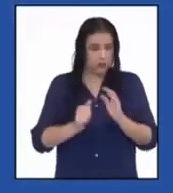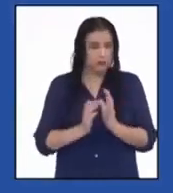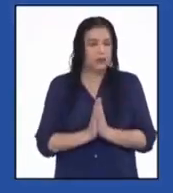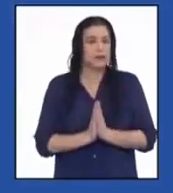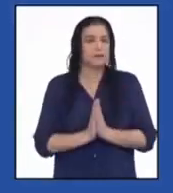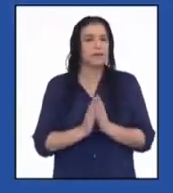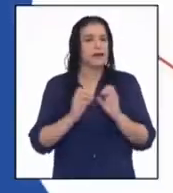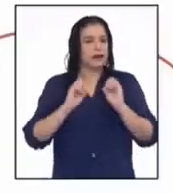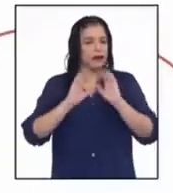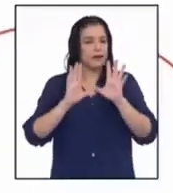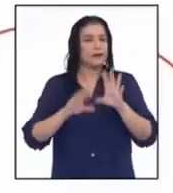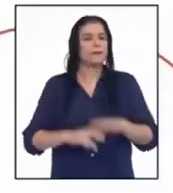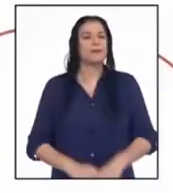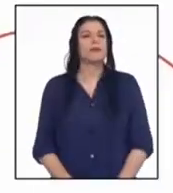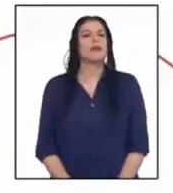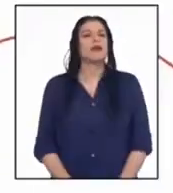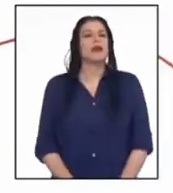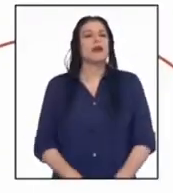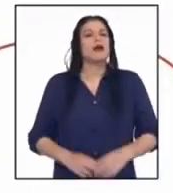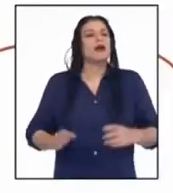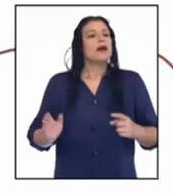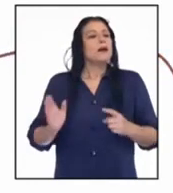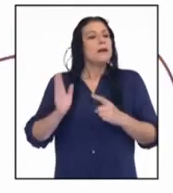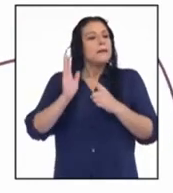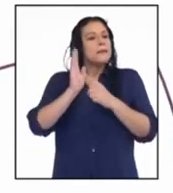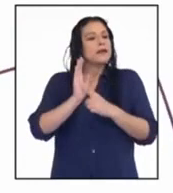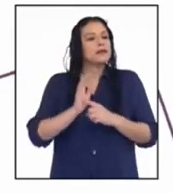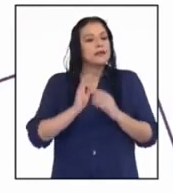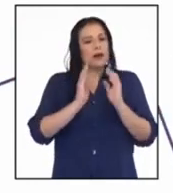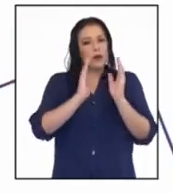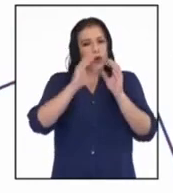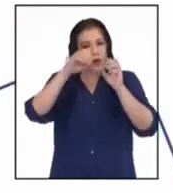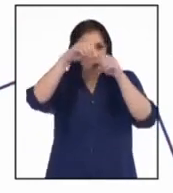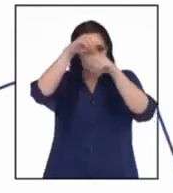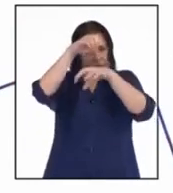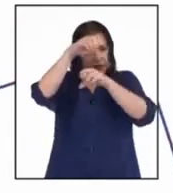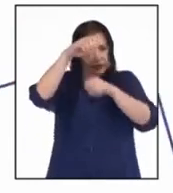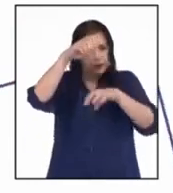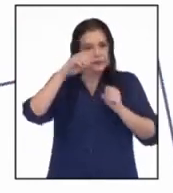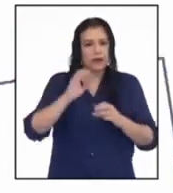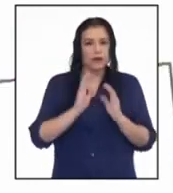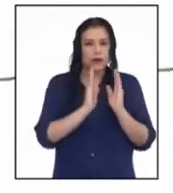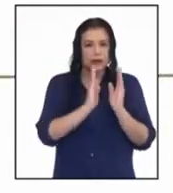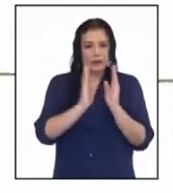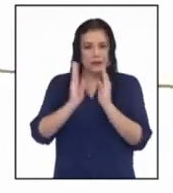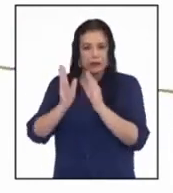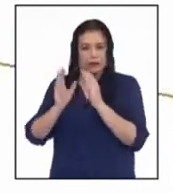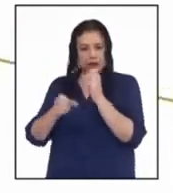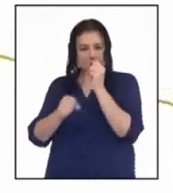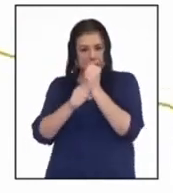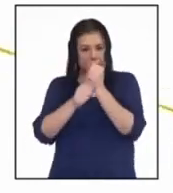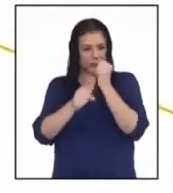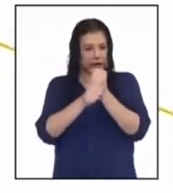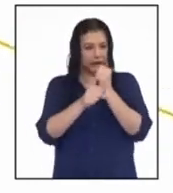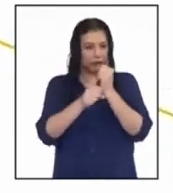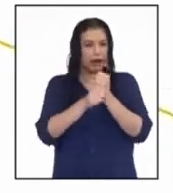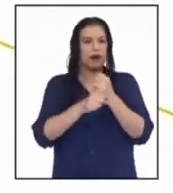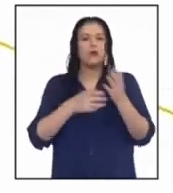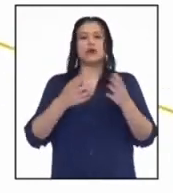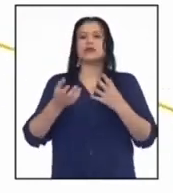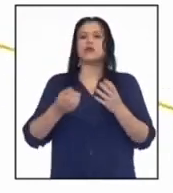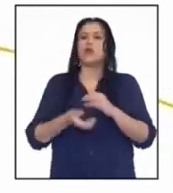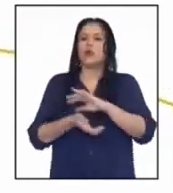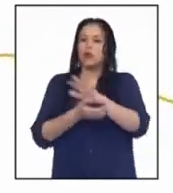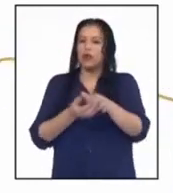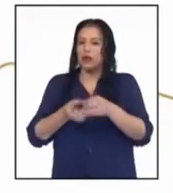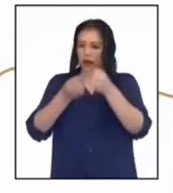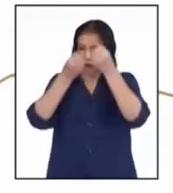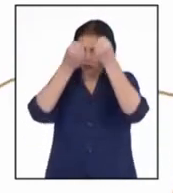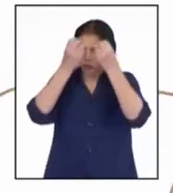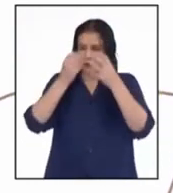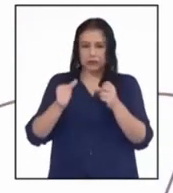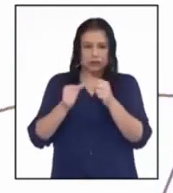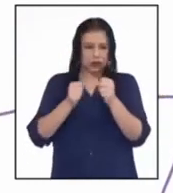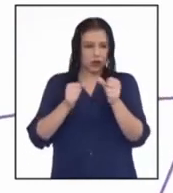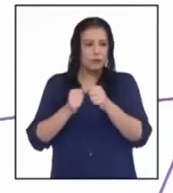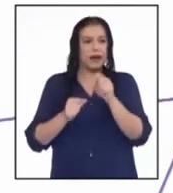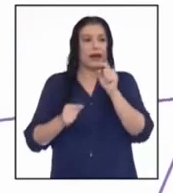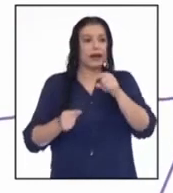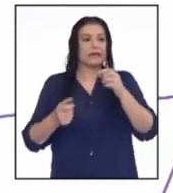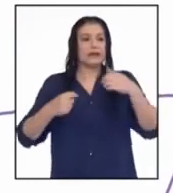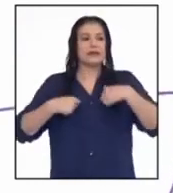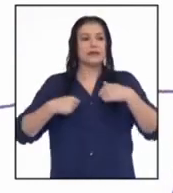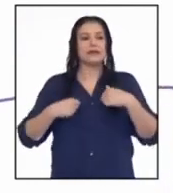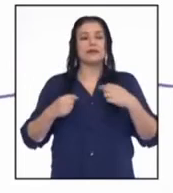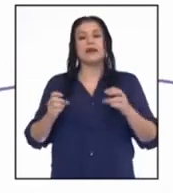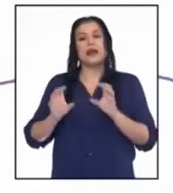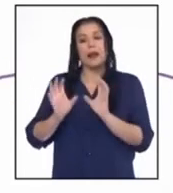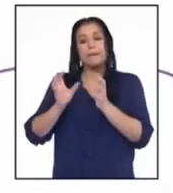supuesto. Presenta a través de un organizador gráfico la secuencia del trabajo referida a la gestión de datos. Esta debe contemplar